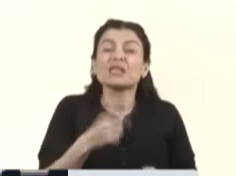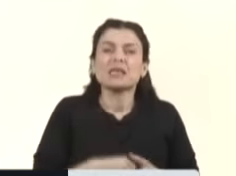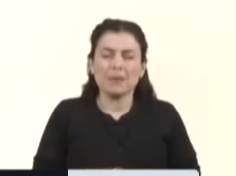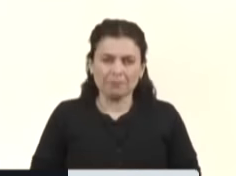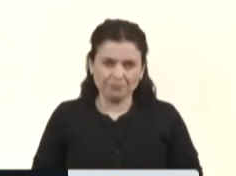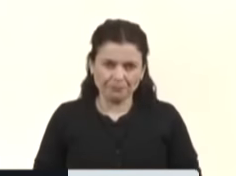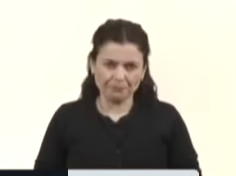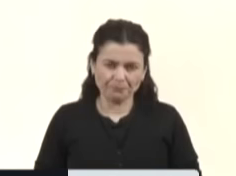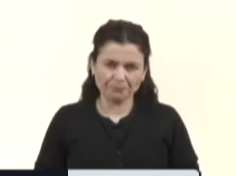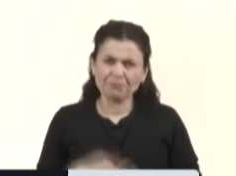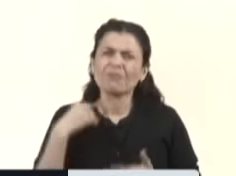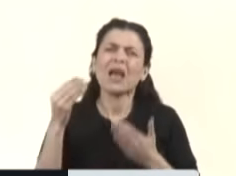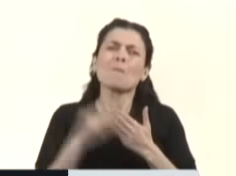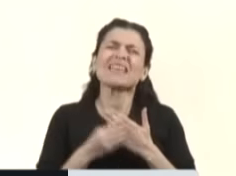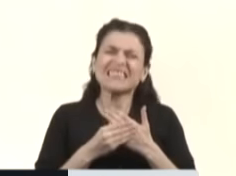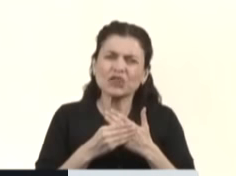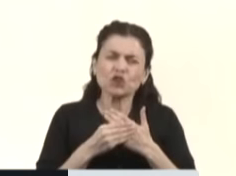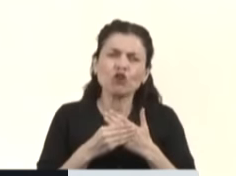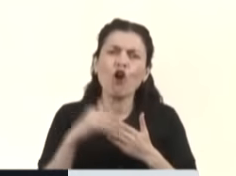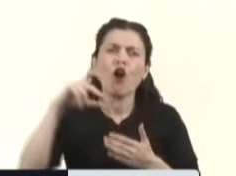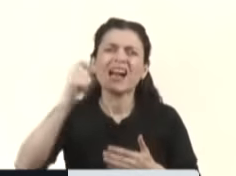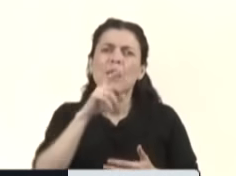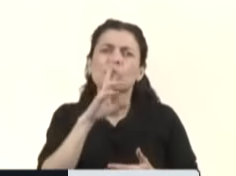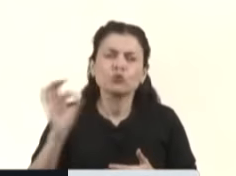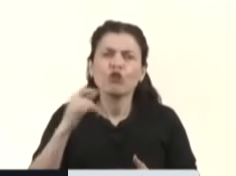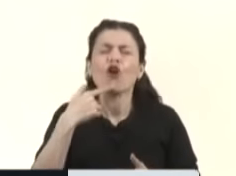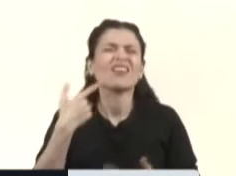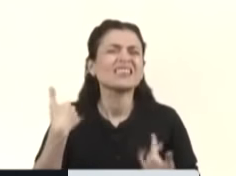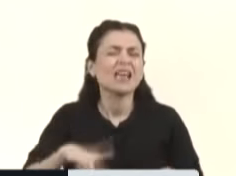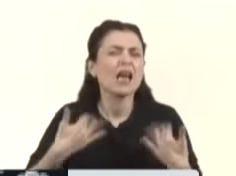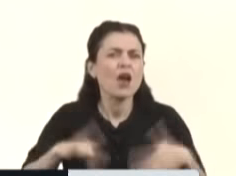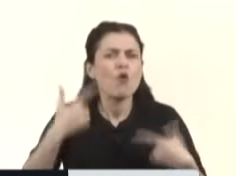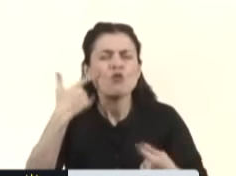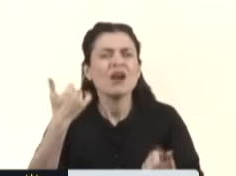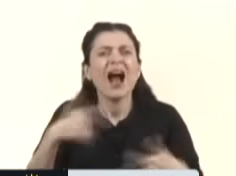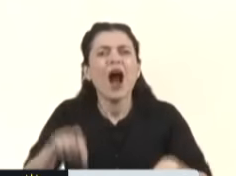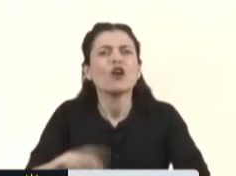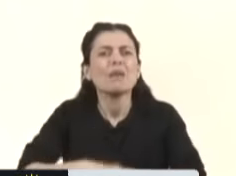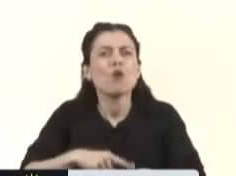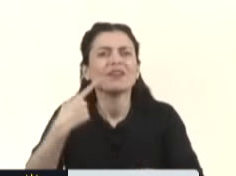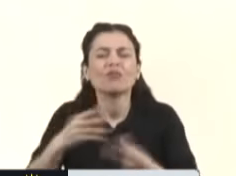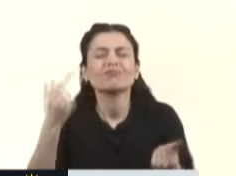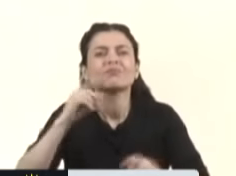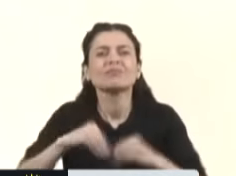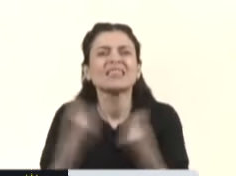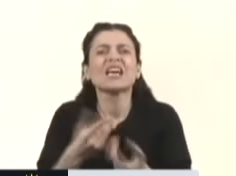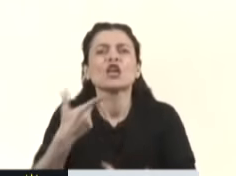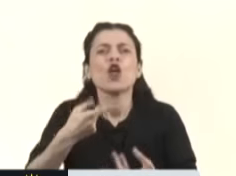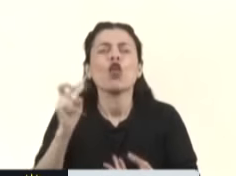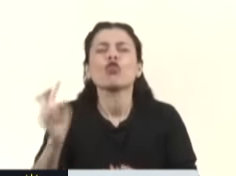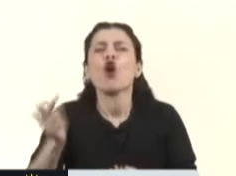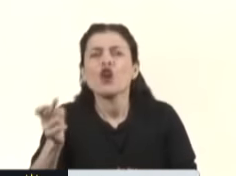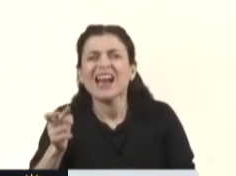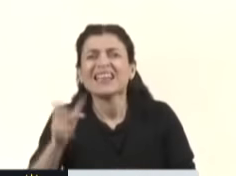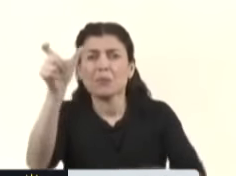el ministro caputo está pidiendo urgente una liquidación de dólares por parte de los